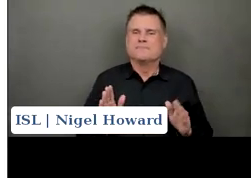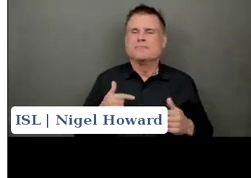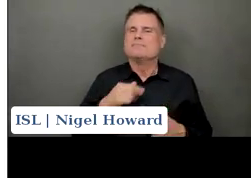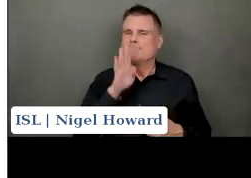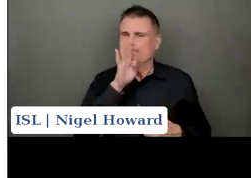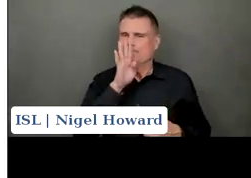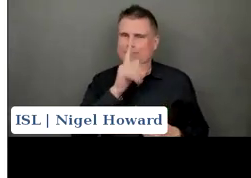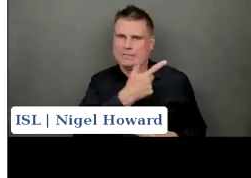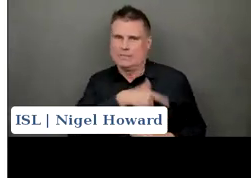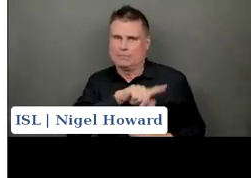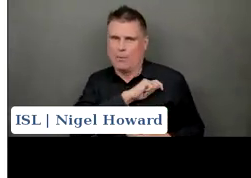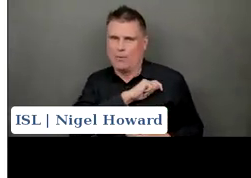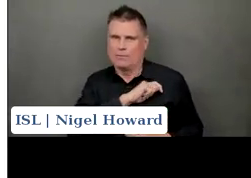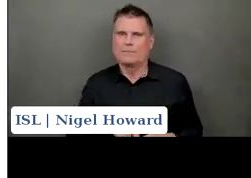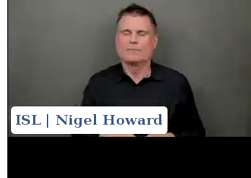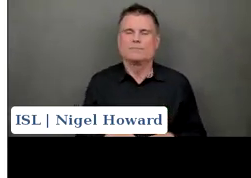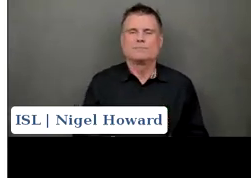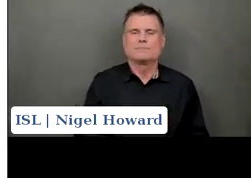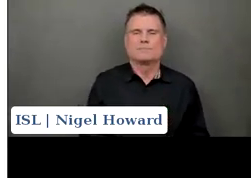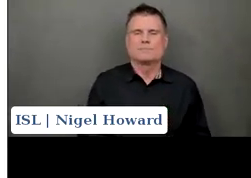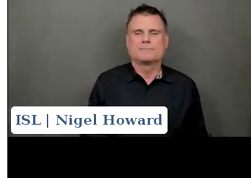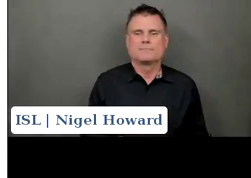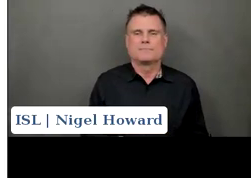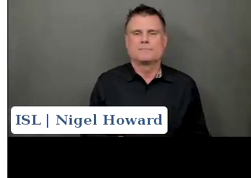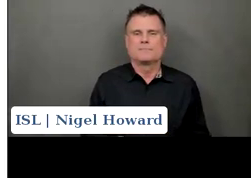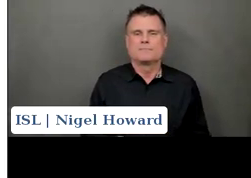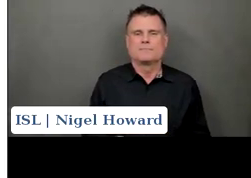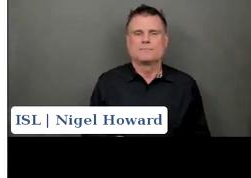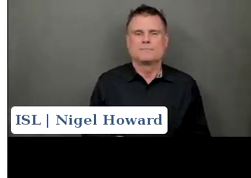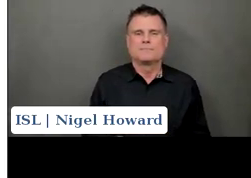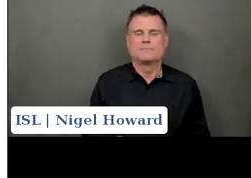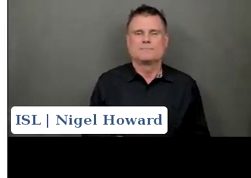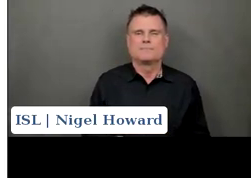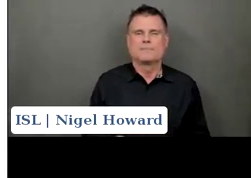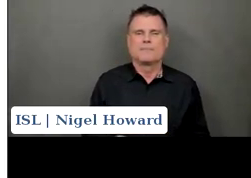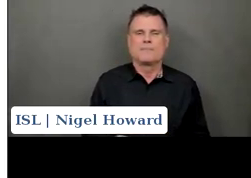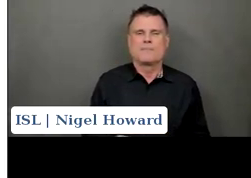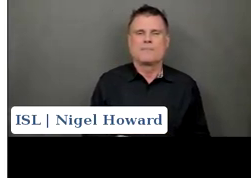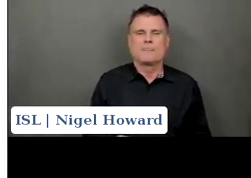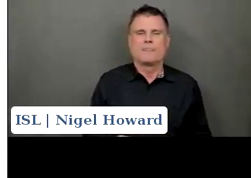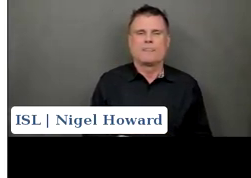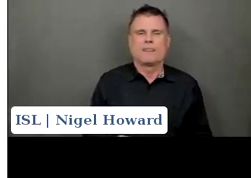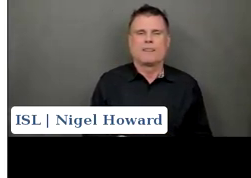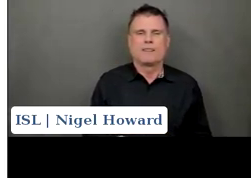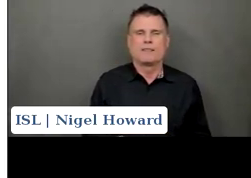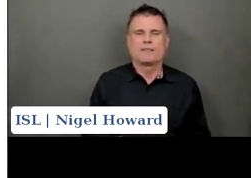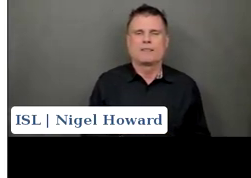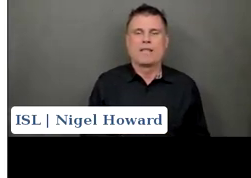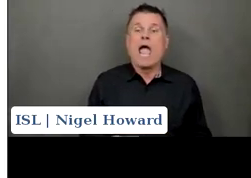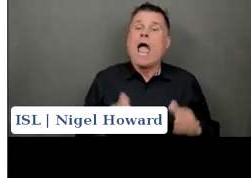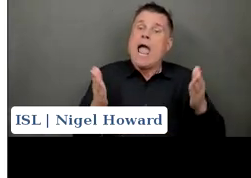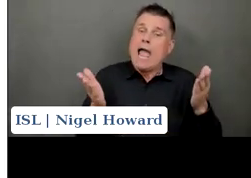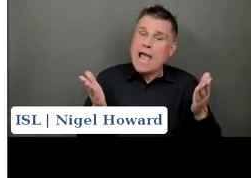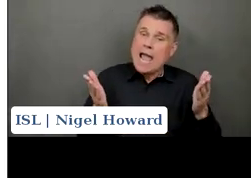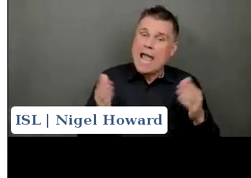video, pero no es desde mi cámara, no es desde mi PC, sino son ustedes que me han anulado. Y sé